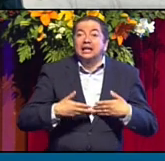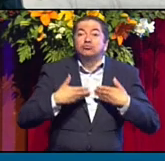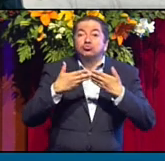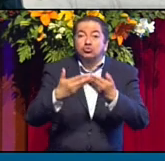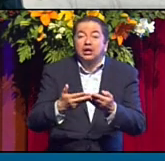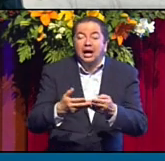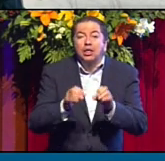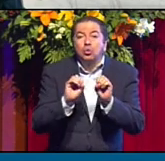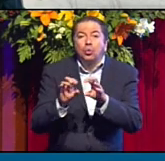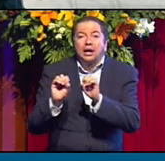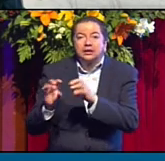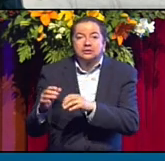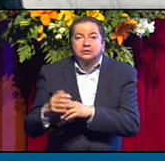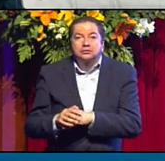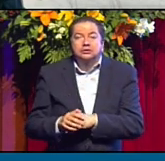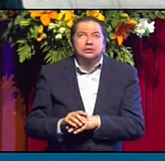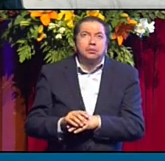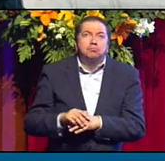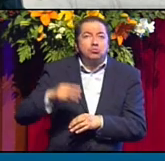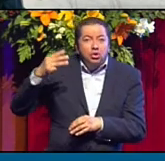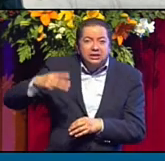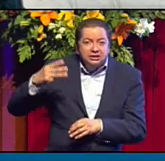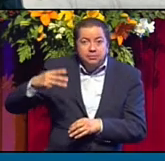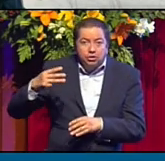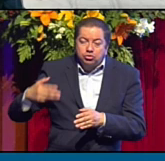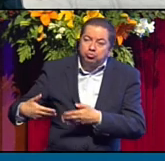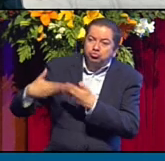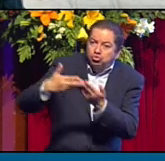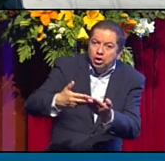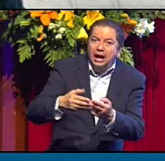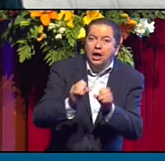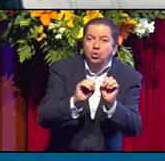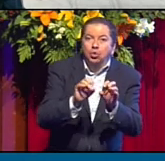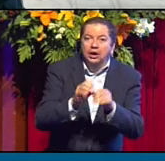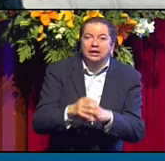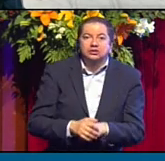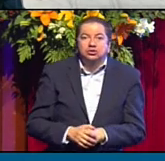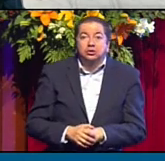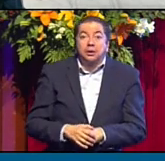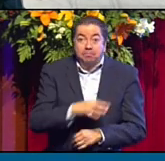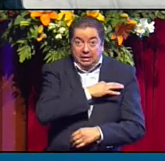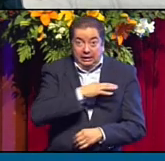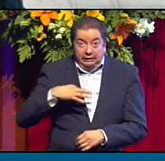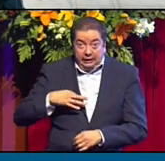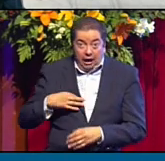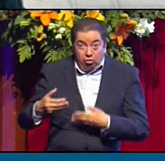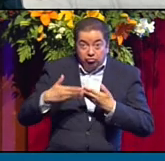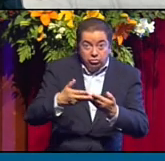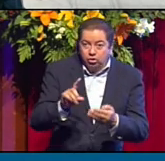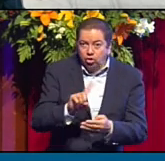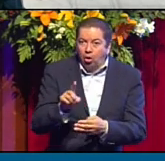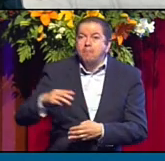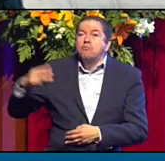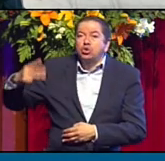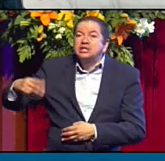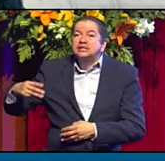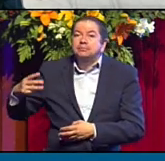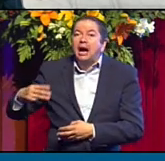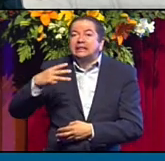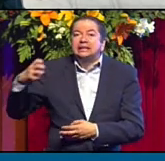educación, perdón, el municipio a educación. Eso no lo va a entregar al Ministerio de Educación, eso lo entrega el